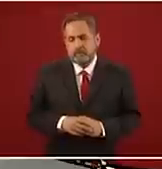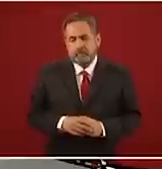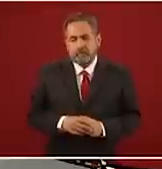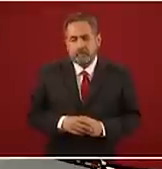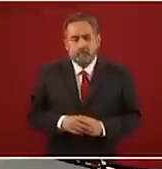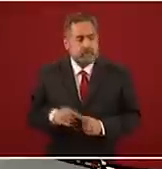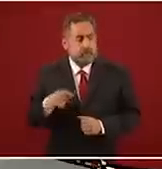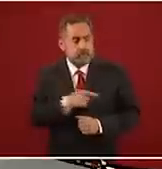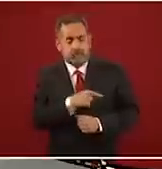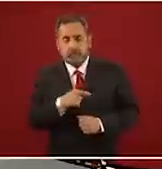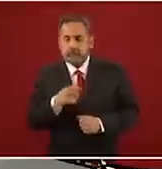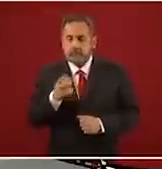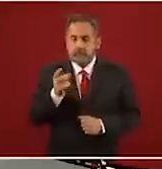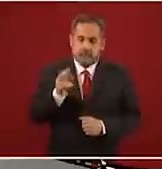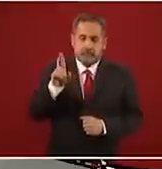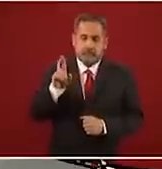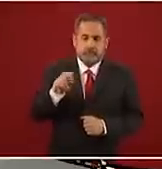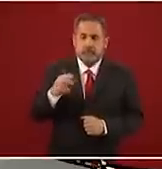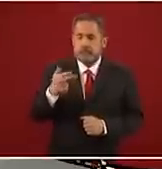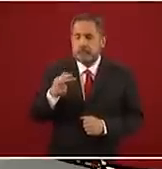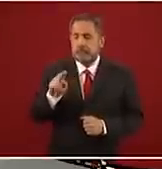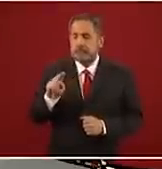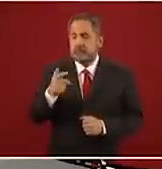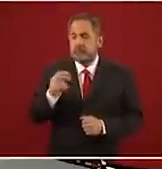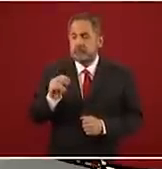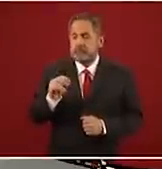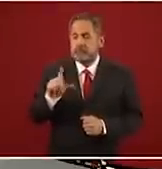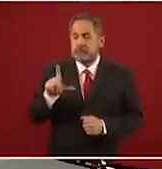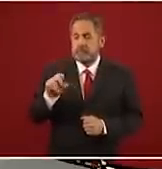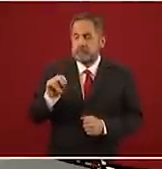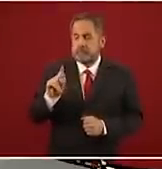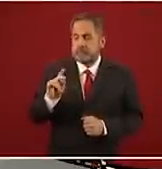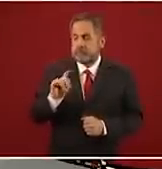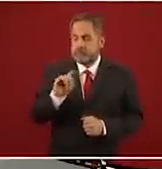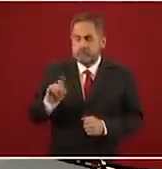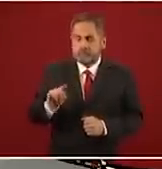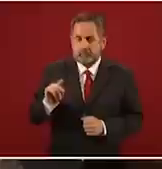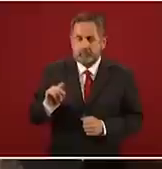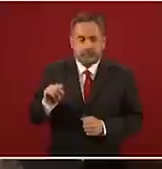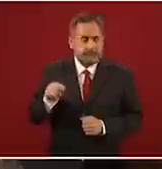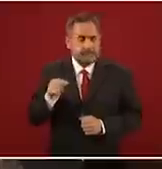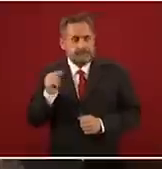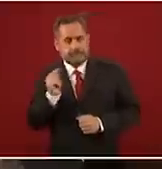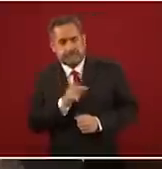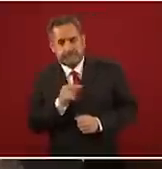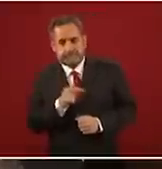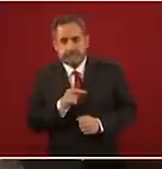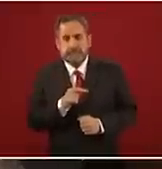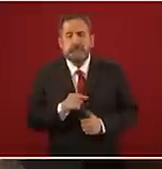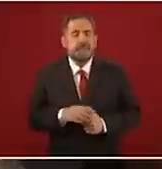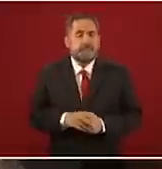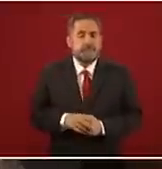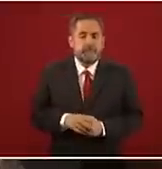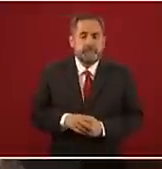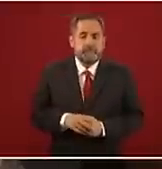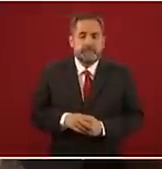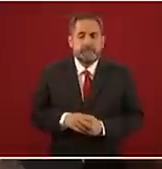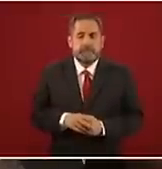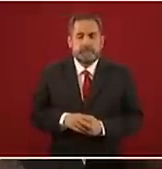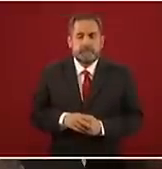el doctor Hugo López Gatell va a